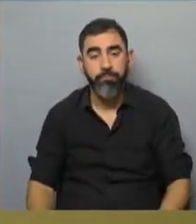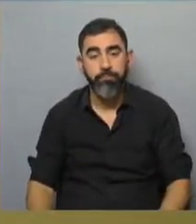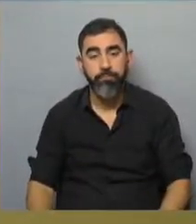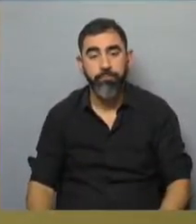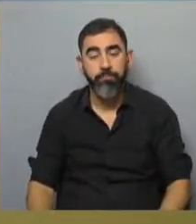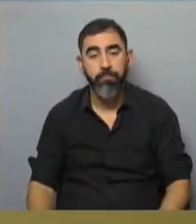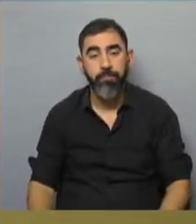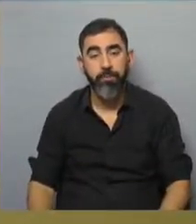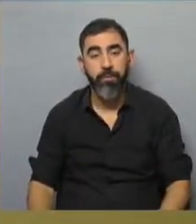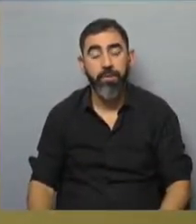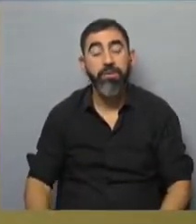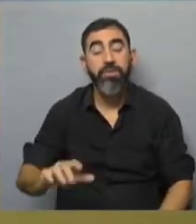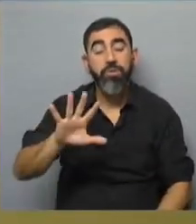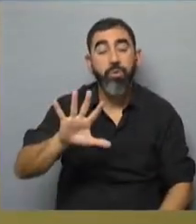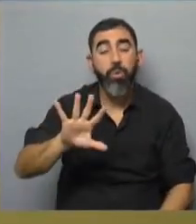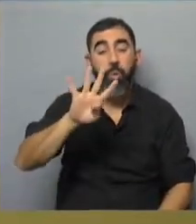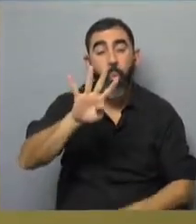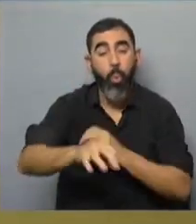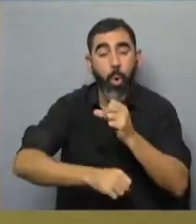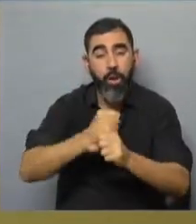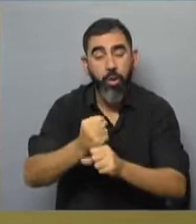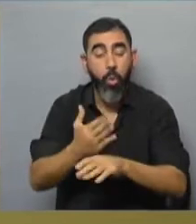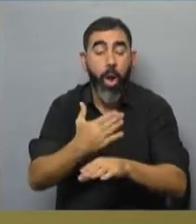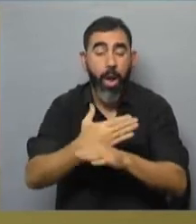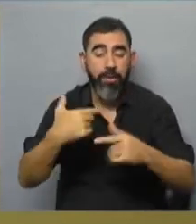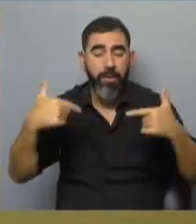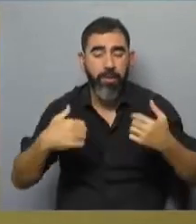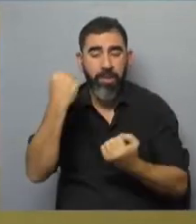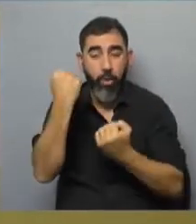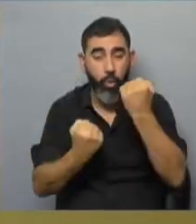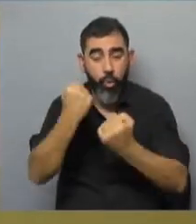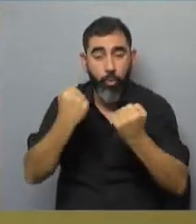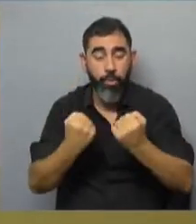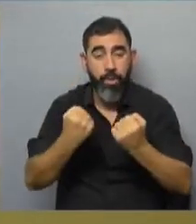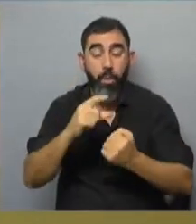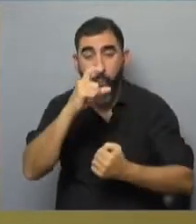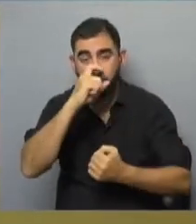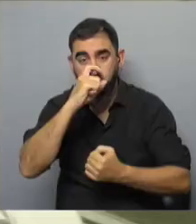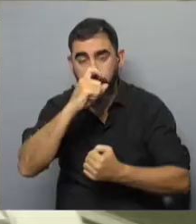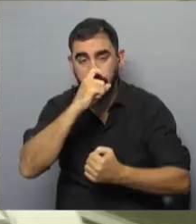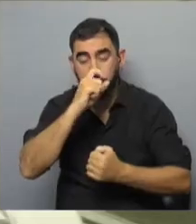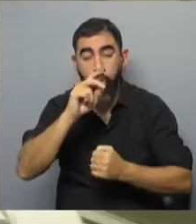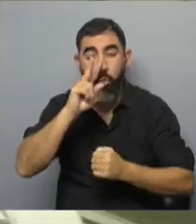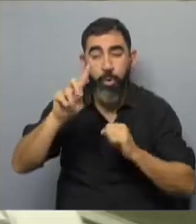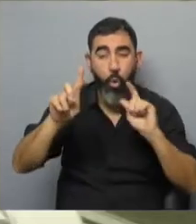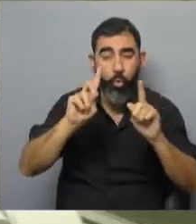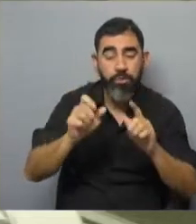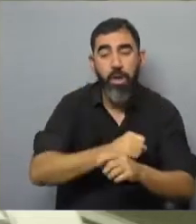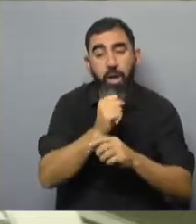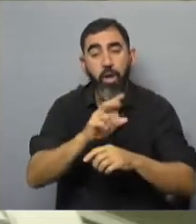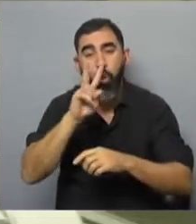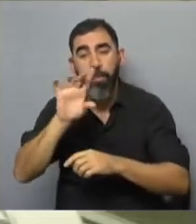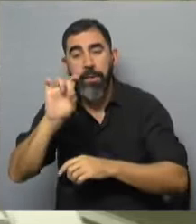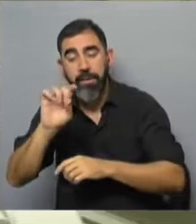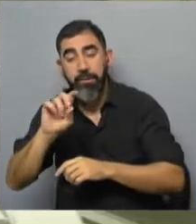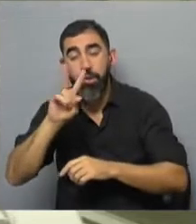Silvina Batakis, de 54 años, que ocupó el cargo de ministra de Economía en la provincia de Buenos Aires entre 2011 y 2015 y